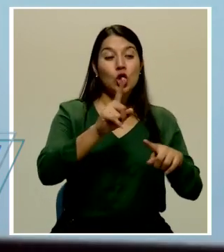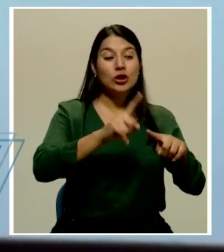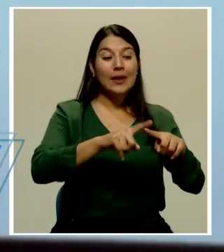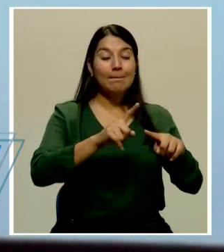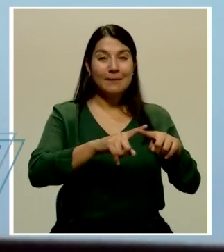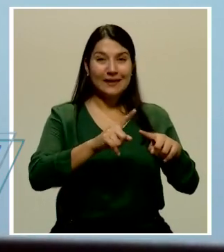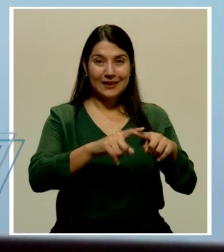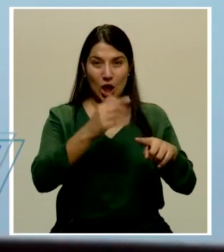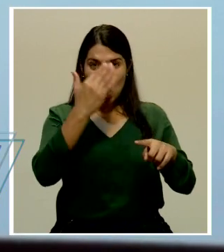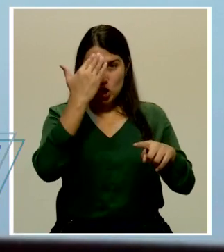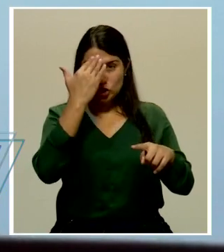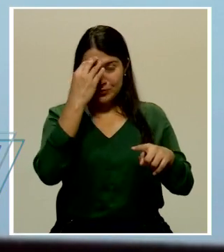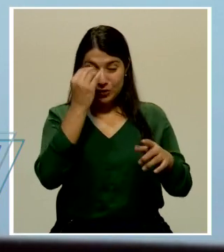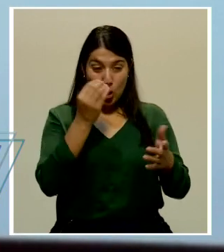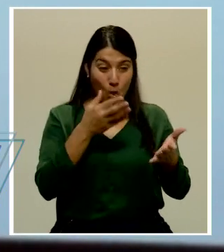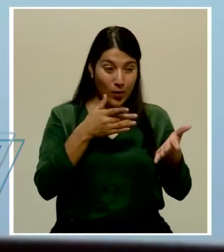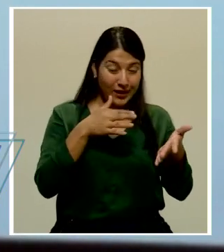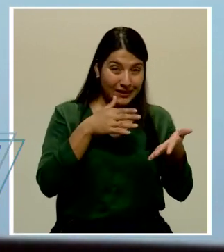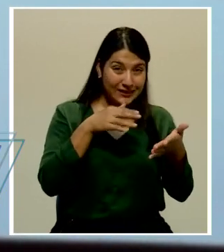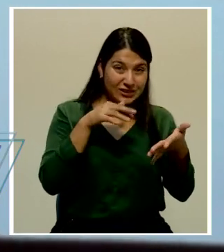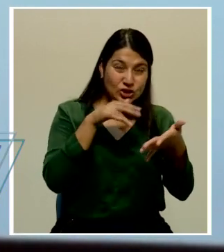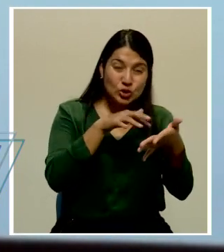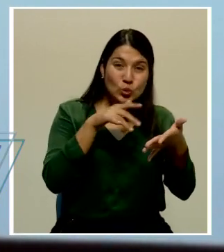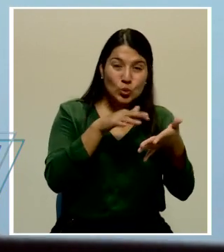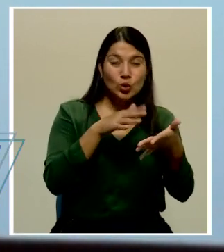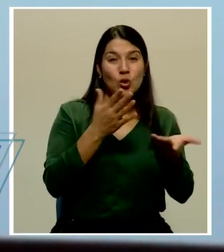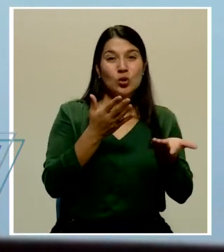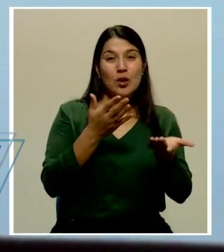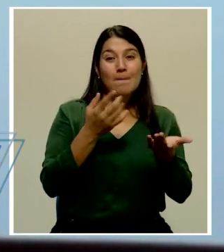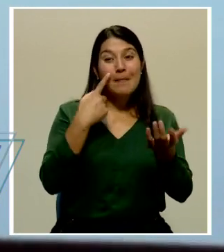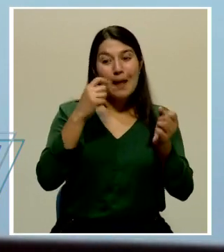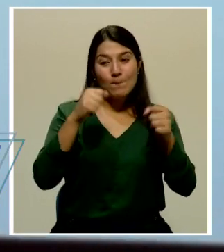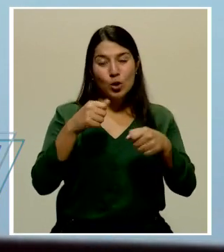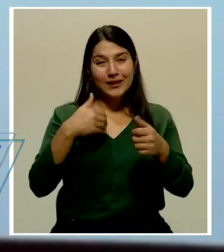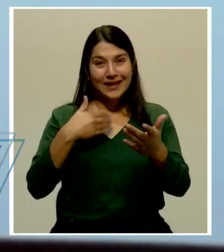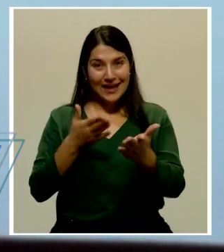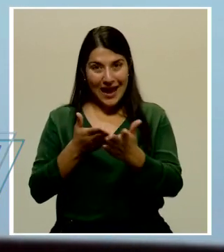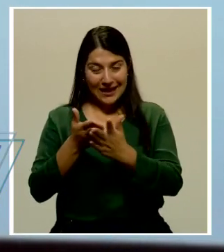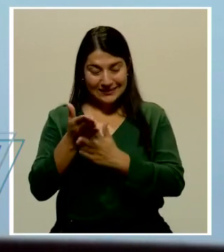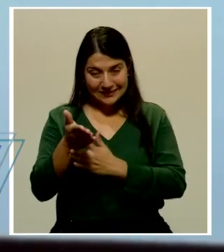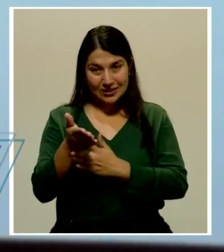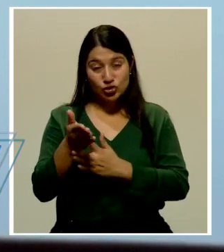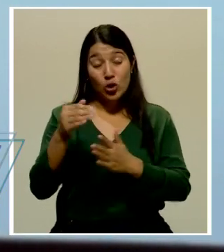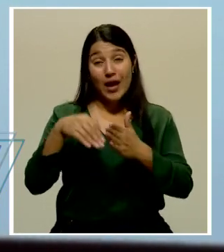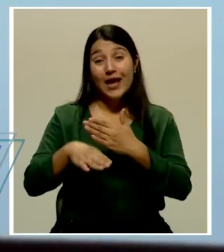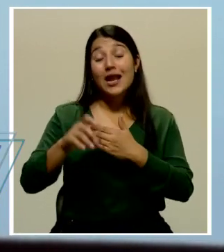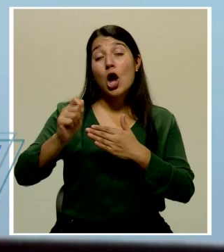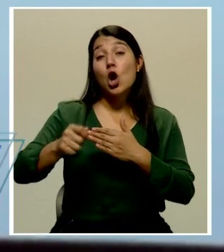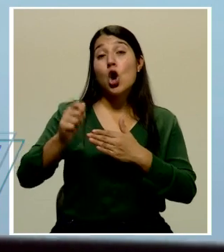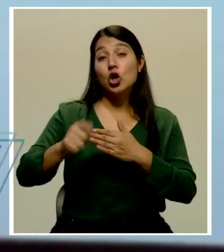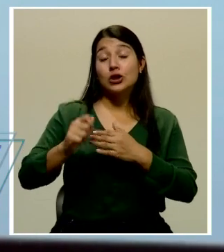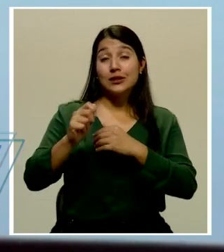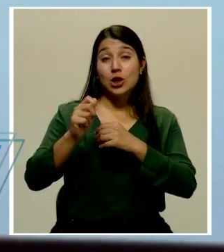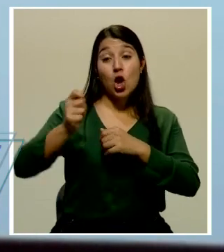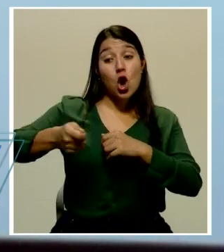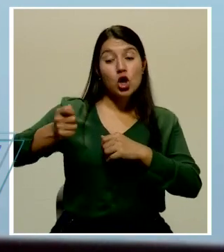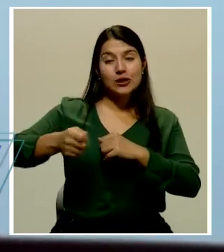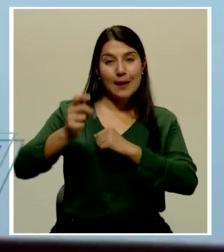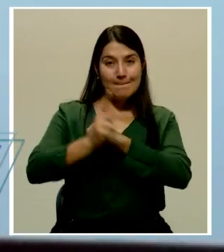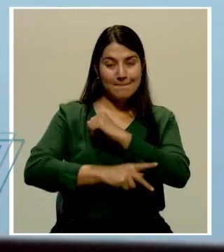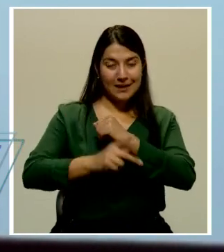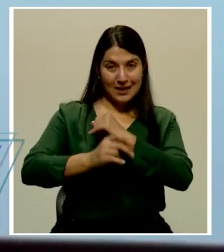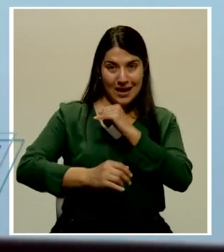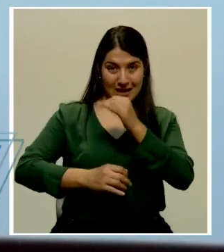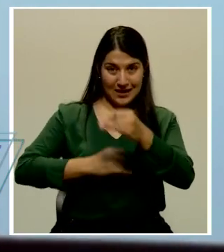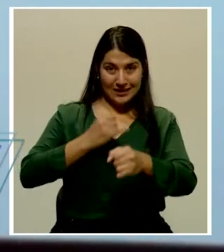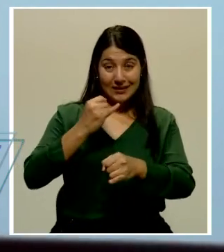y tiene un enorme peso el tema de los vetos que puedan hacer algunos estados, porque es uno de los